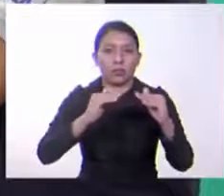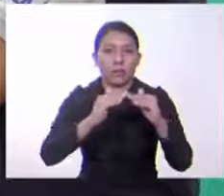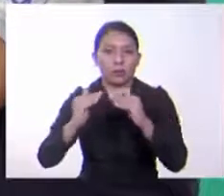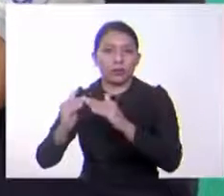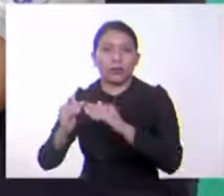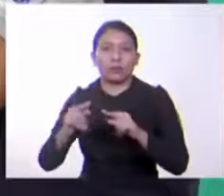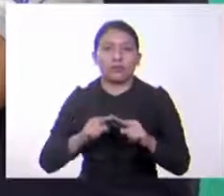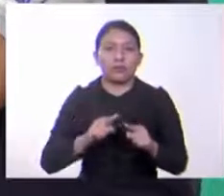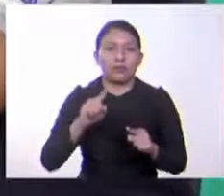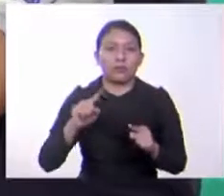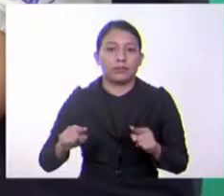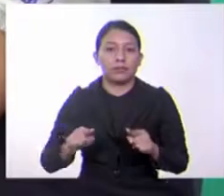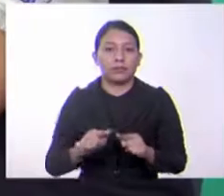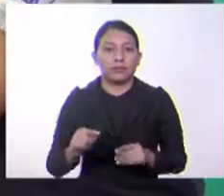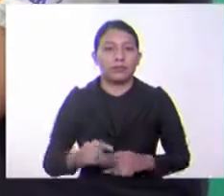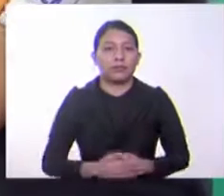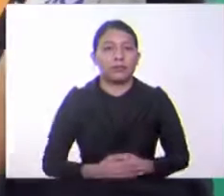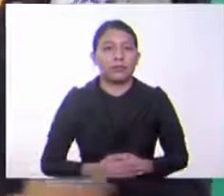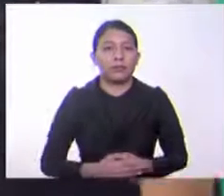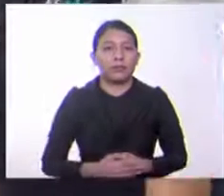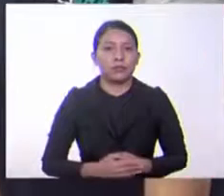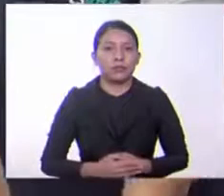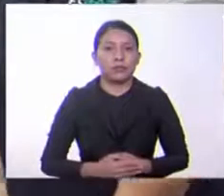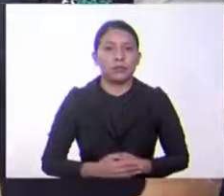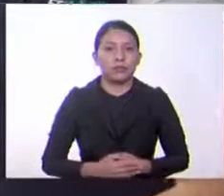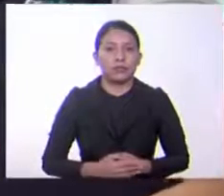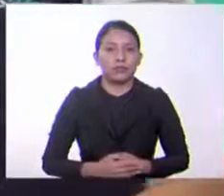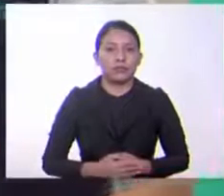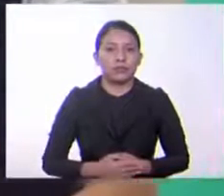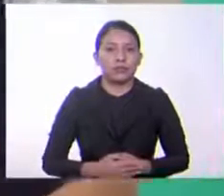No quiero que me quede pan. Listo. Vale.